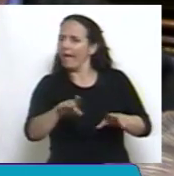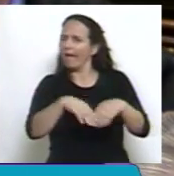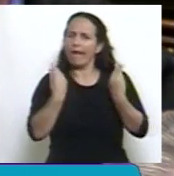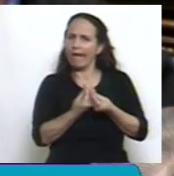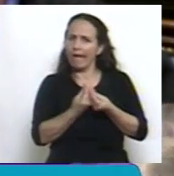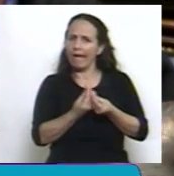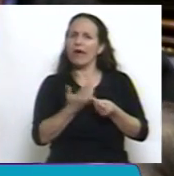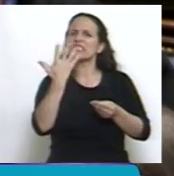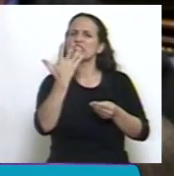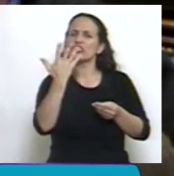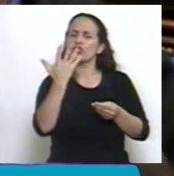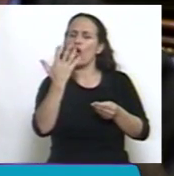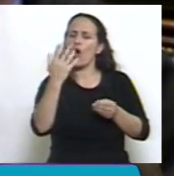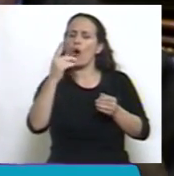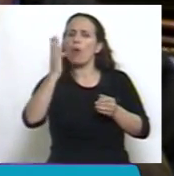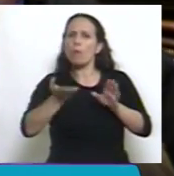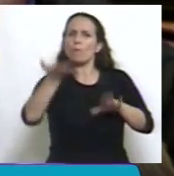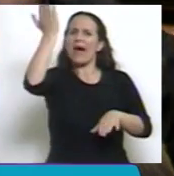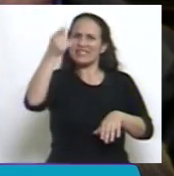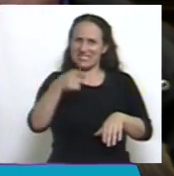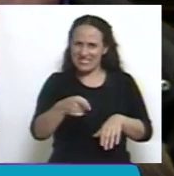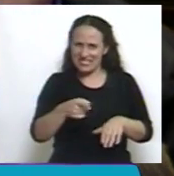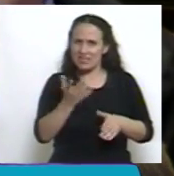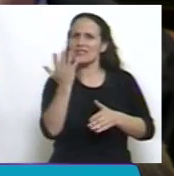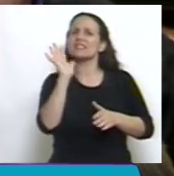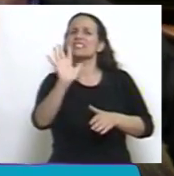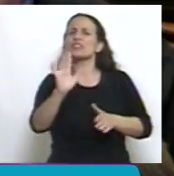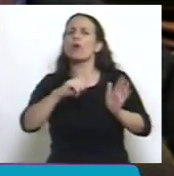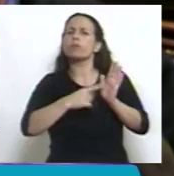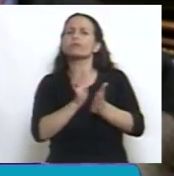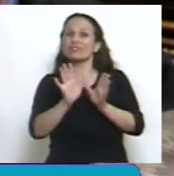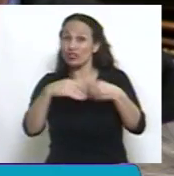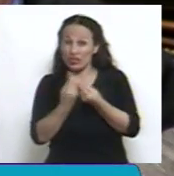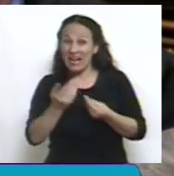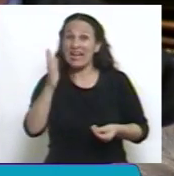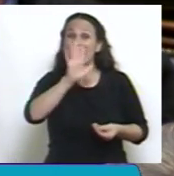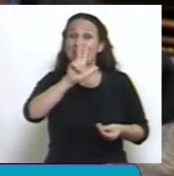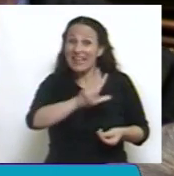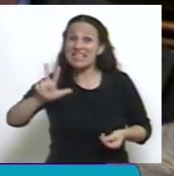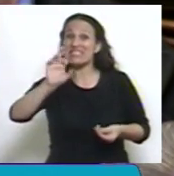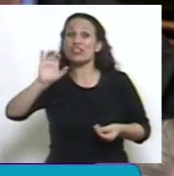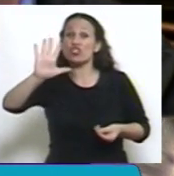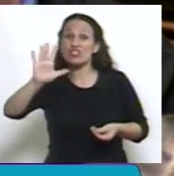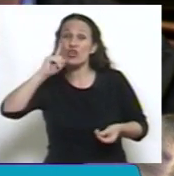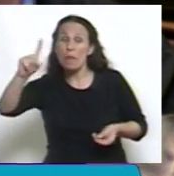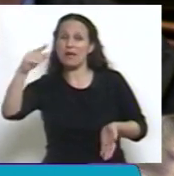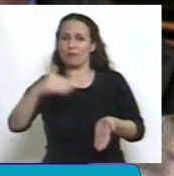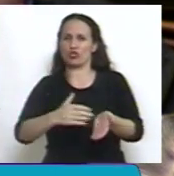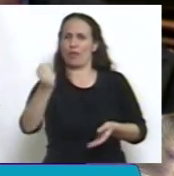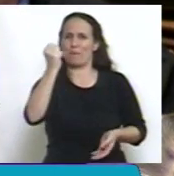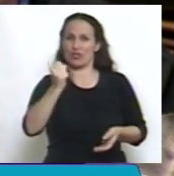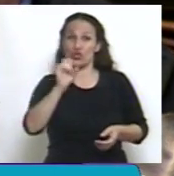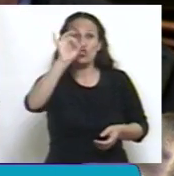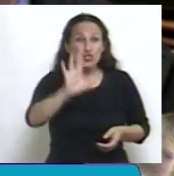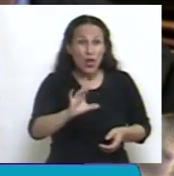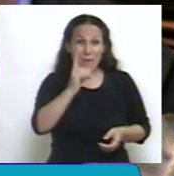más de 5 puntos. ¿Sabe cuánto es, presidente? 305.000 millones de pesos,